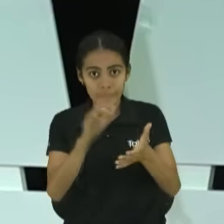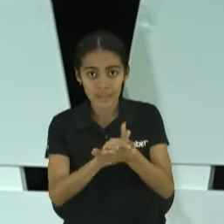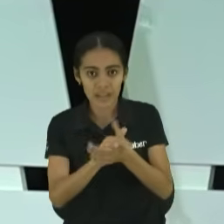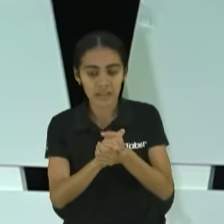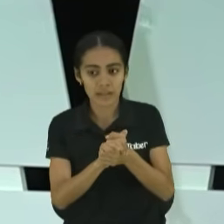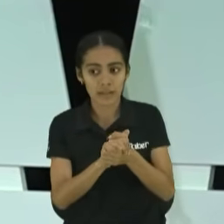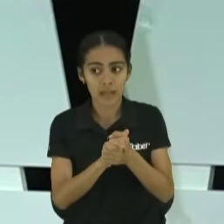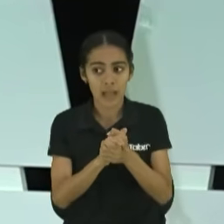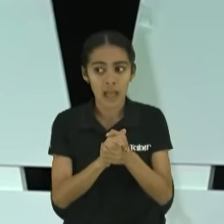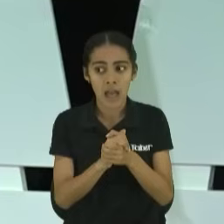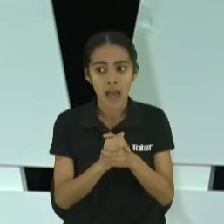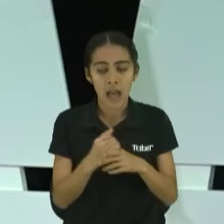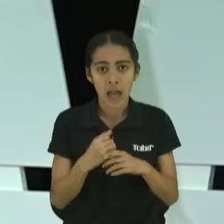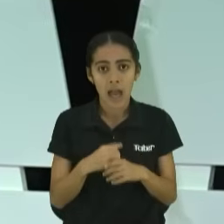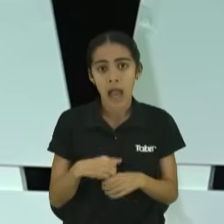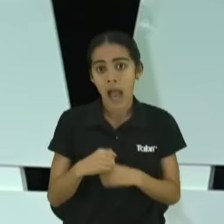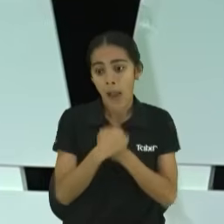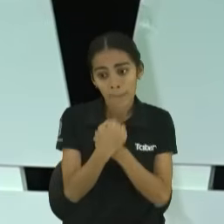lonchera.